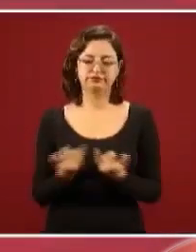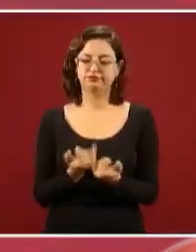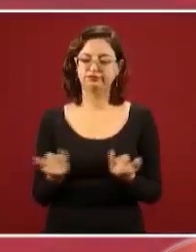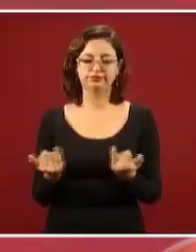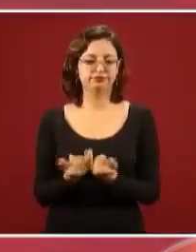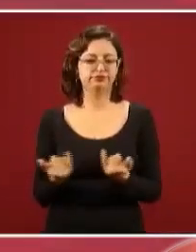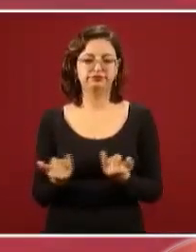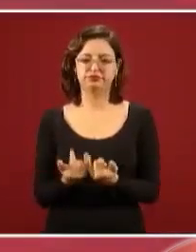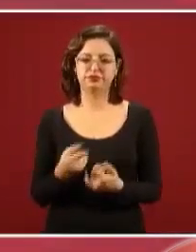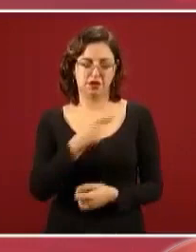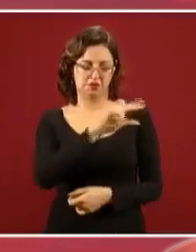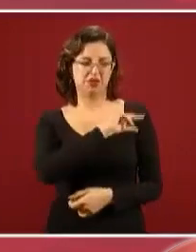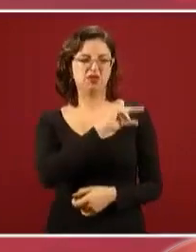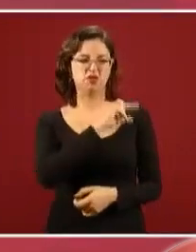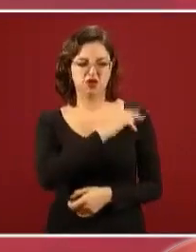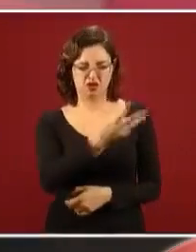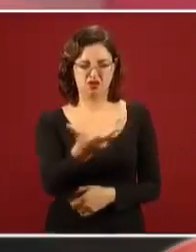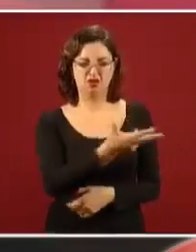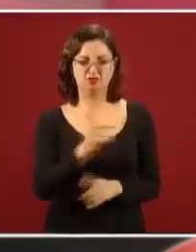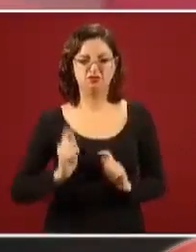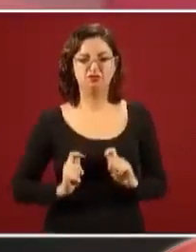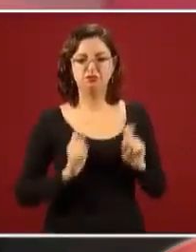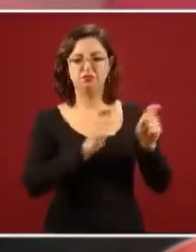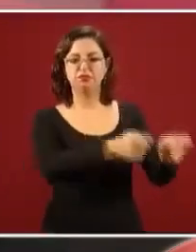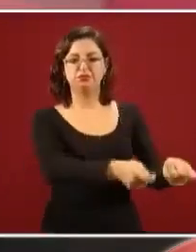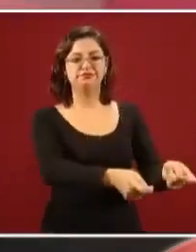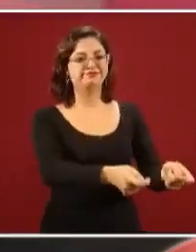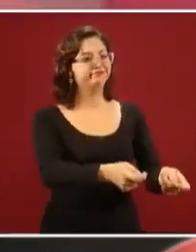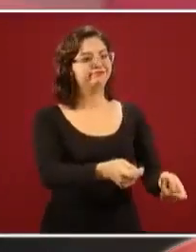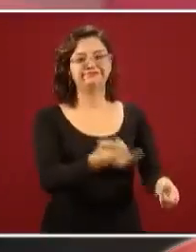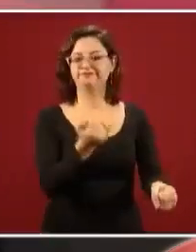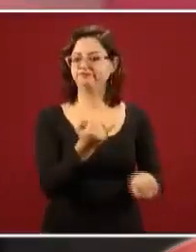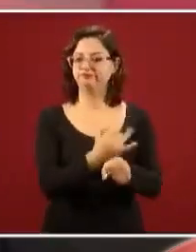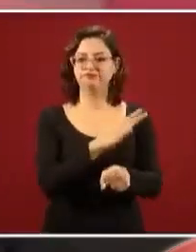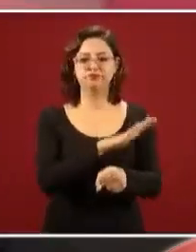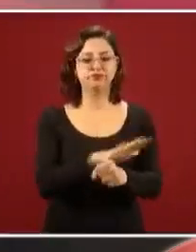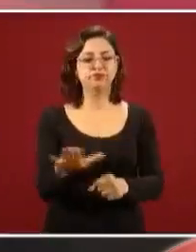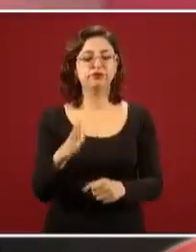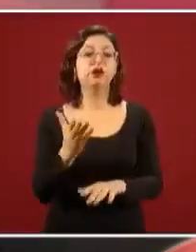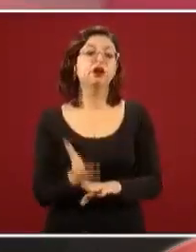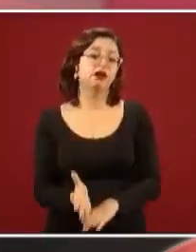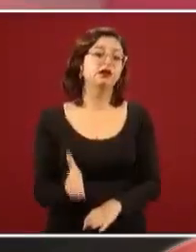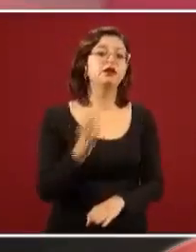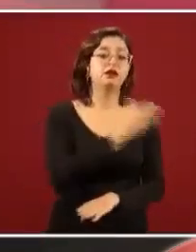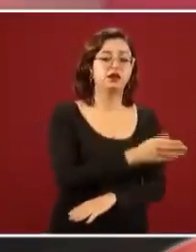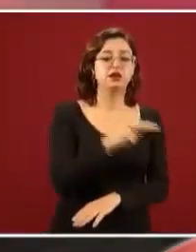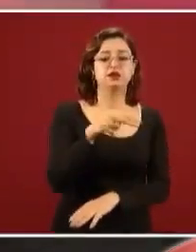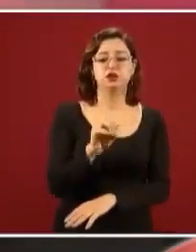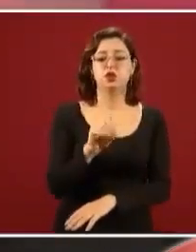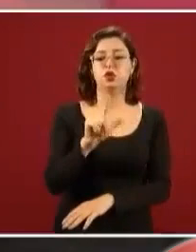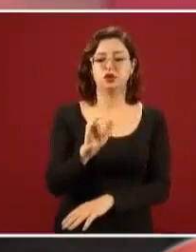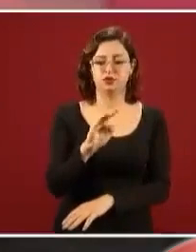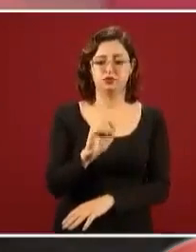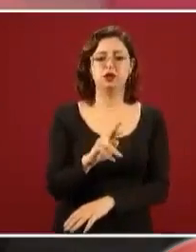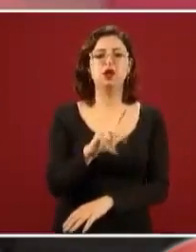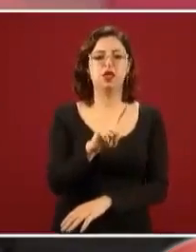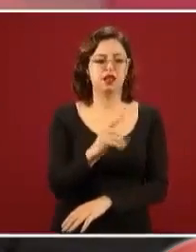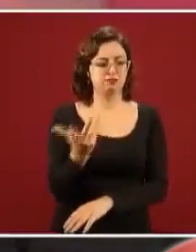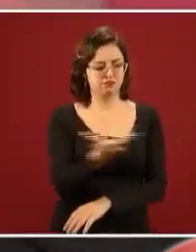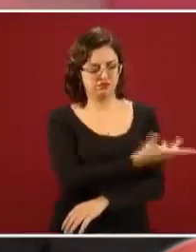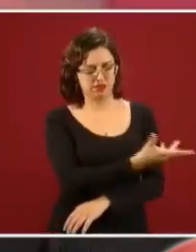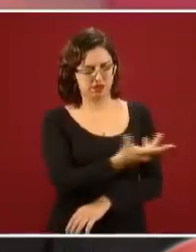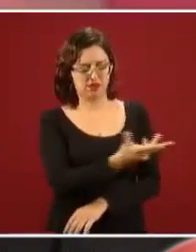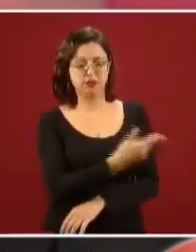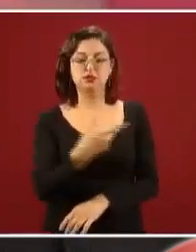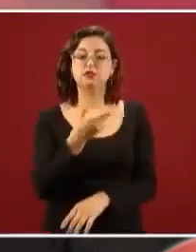a particulares. Eso fue parte de la política neoliberal. Nosotros sostenemos